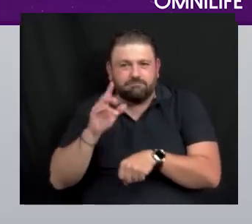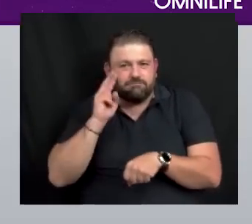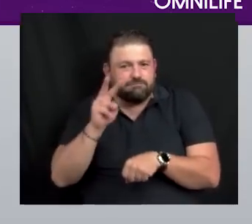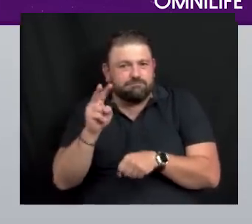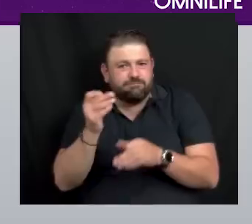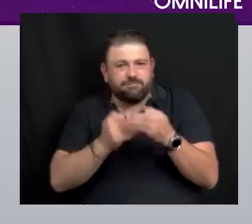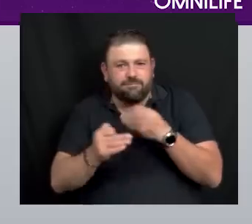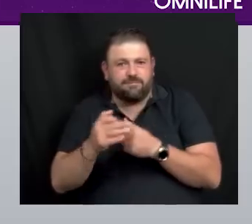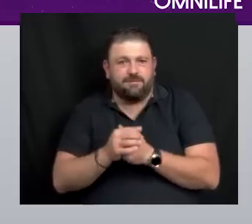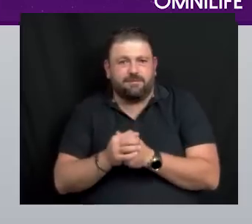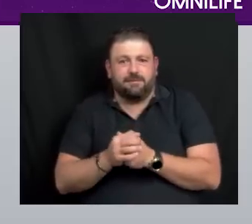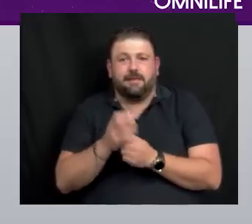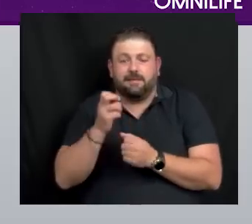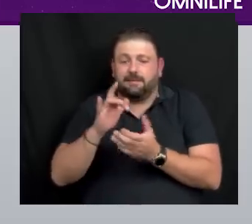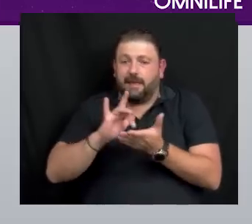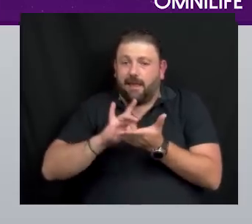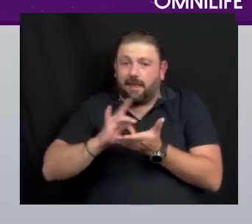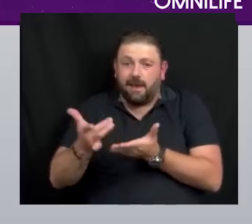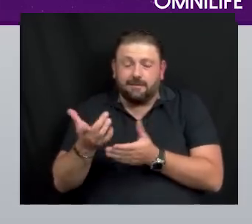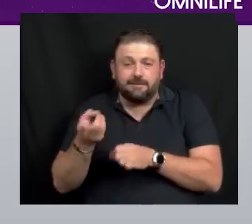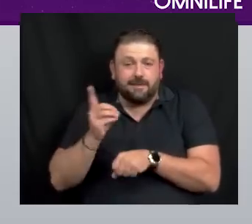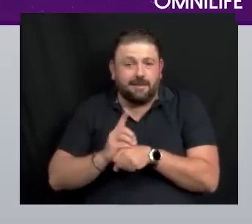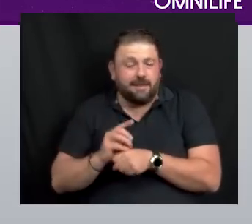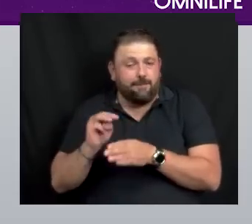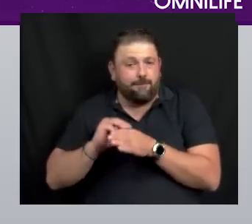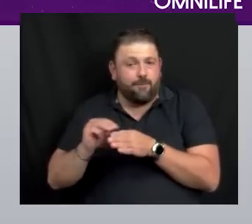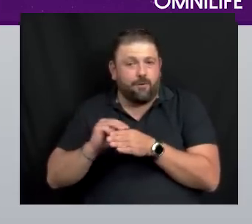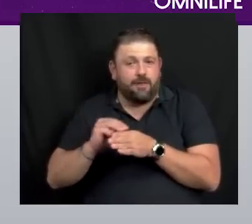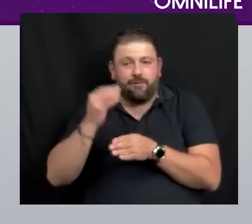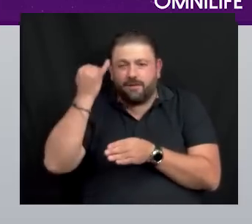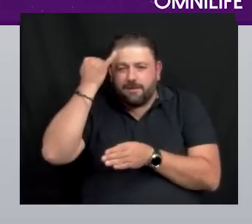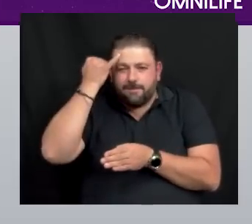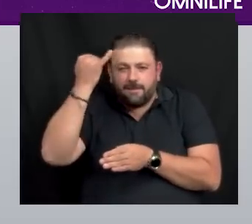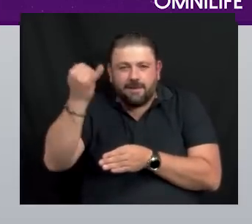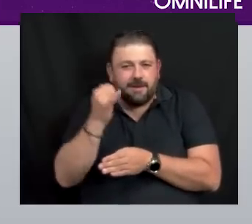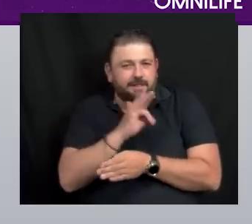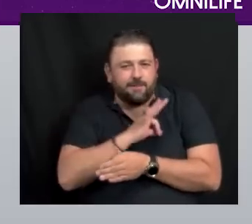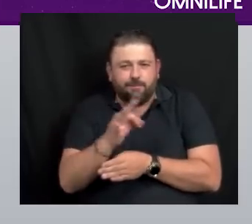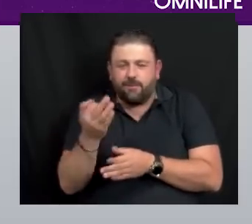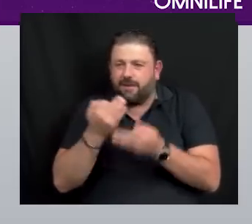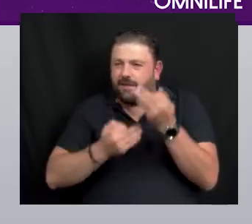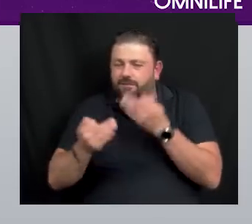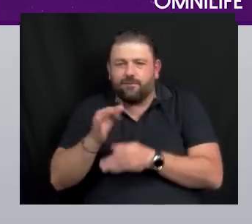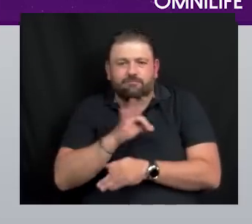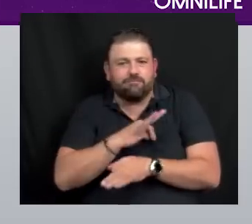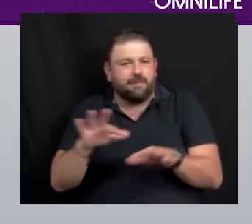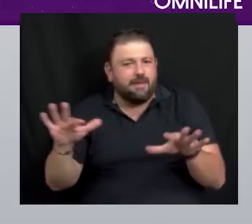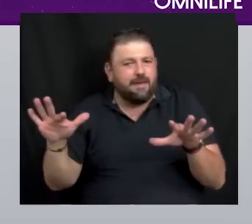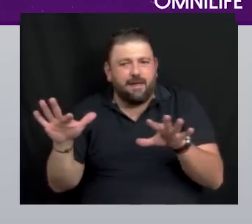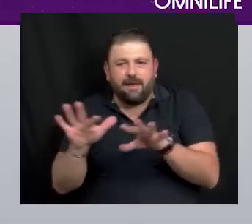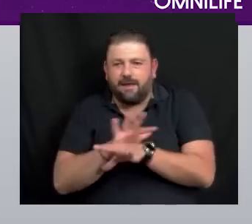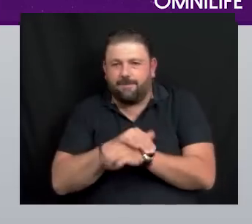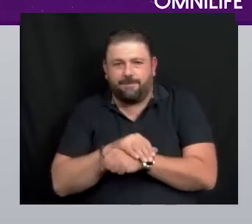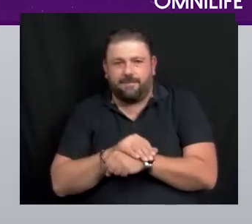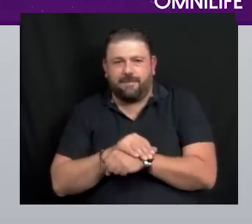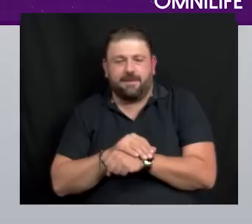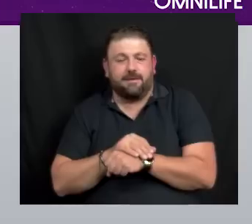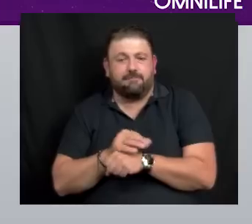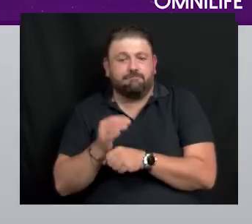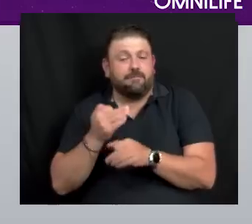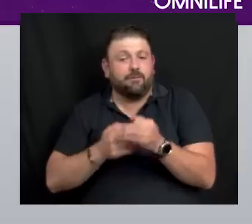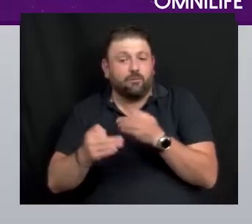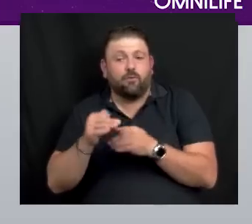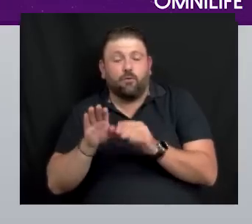gracias al Día Morado. Entonces, imagínate todo lo que empiezas a transformarte en la parte como